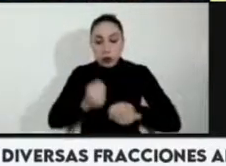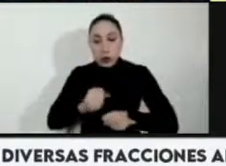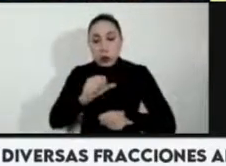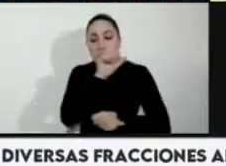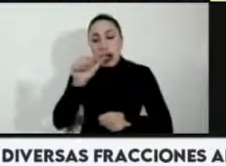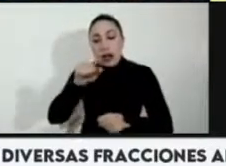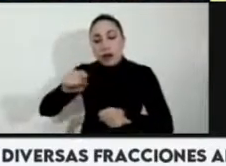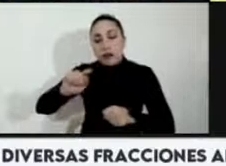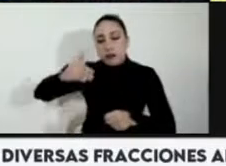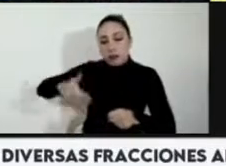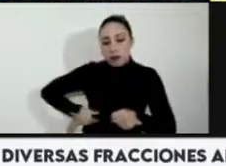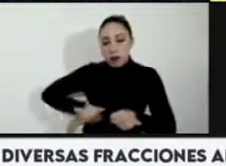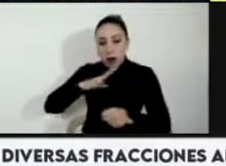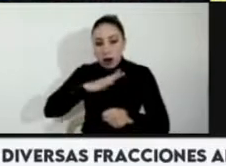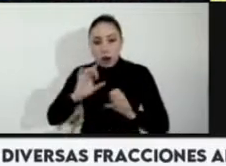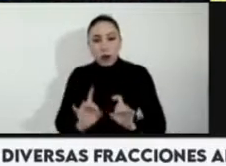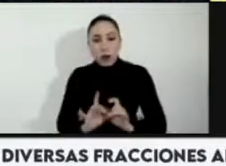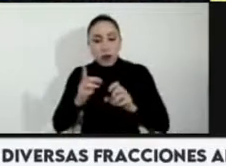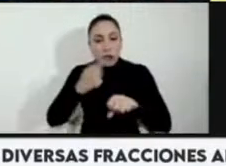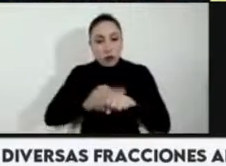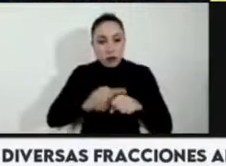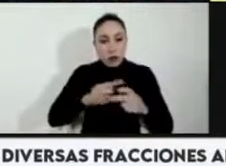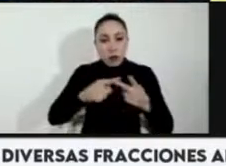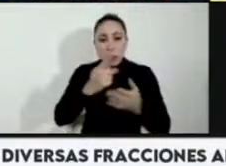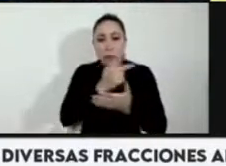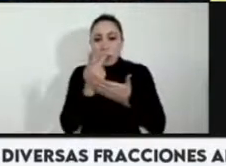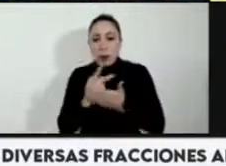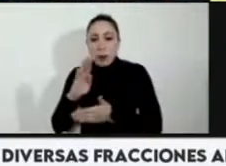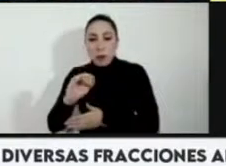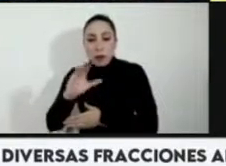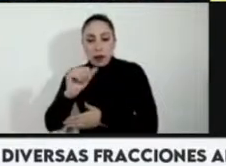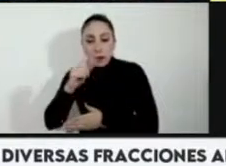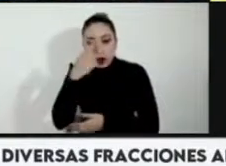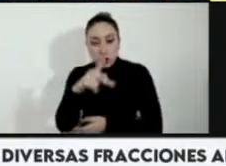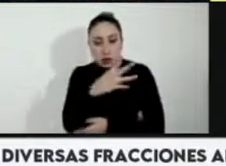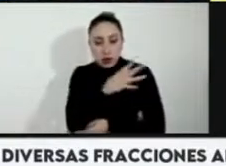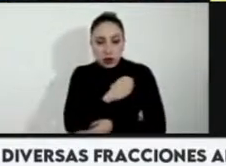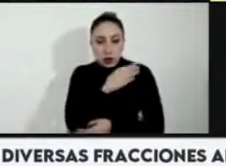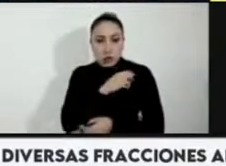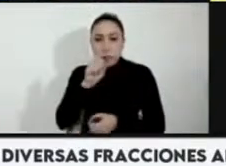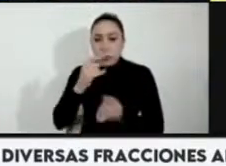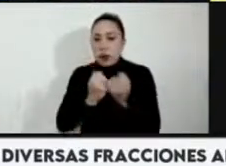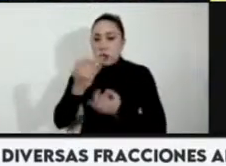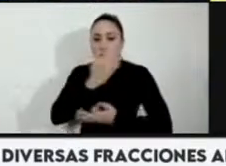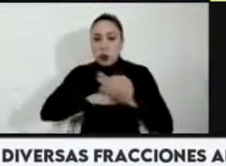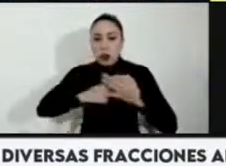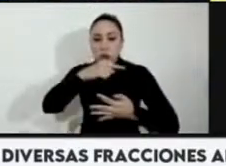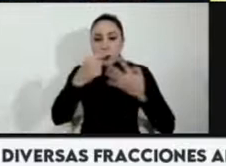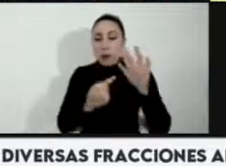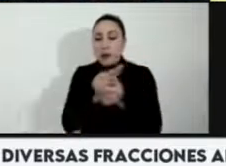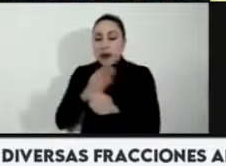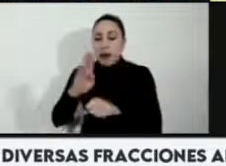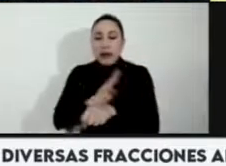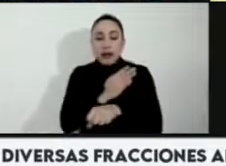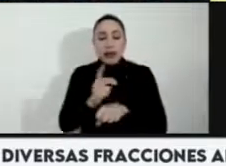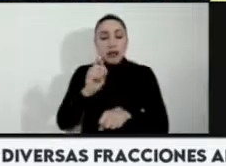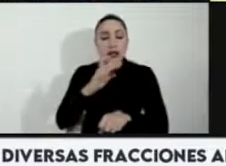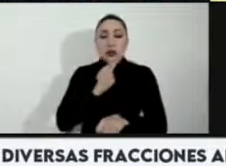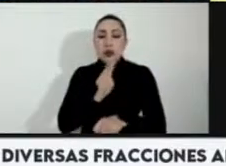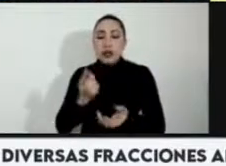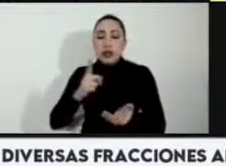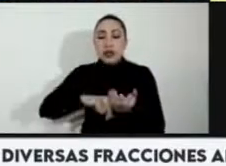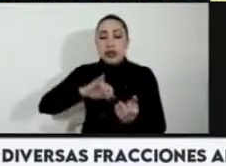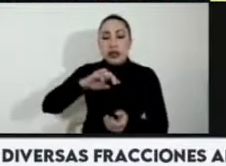para sus hijos e hijas y todas las prestaciones de seguridad social a los miembros de todas las